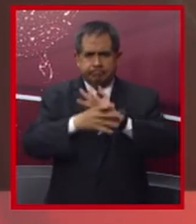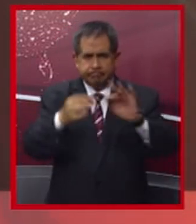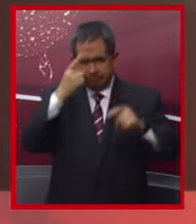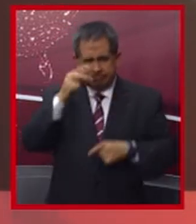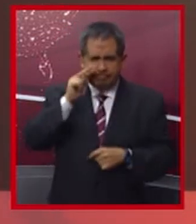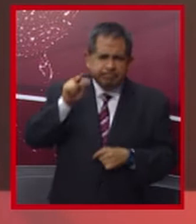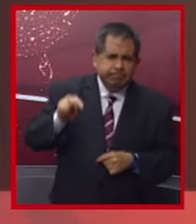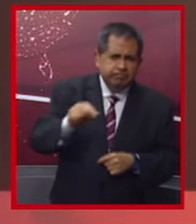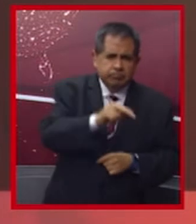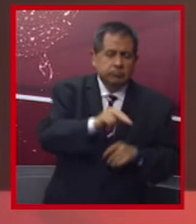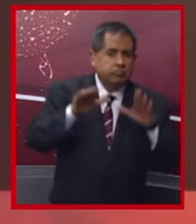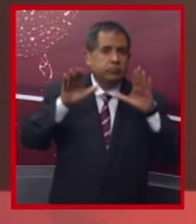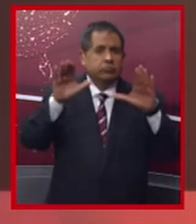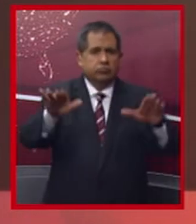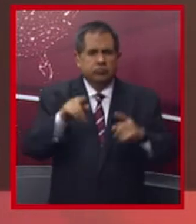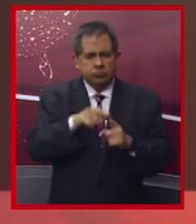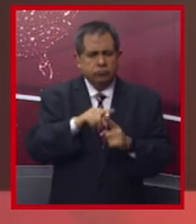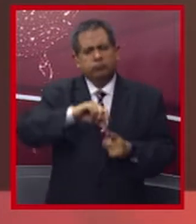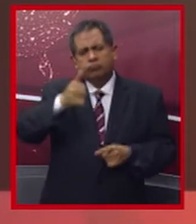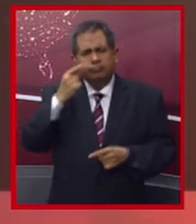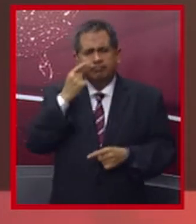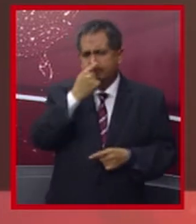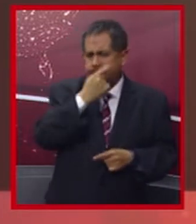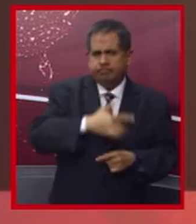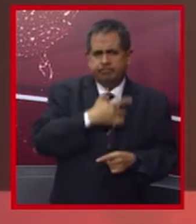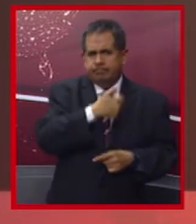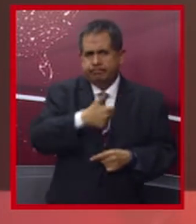usuarios definan si vuelan por esa aerolínea o por otra.